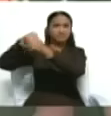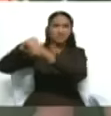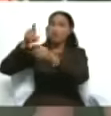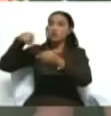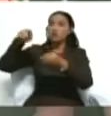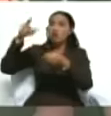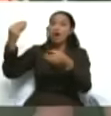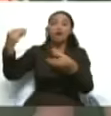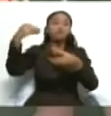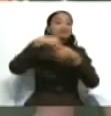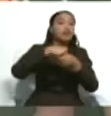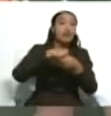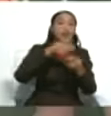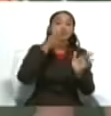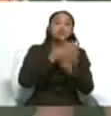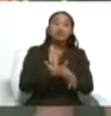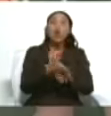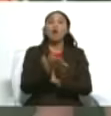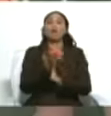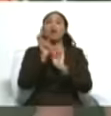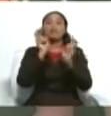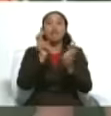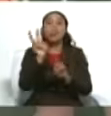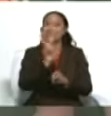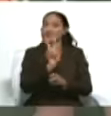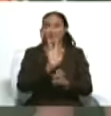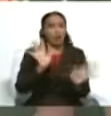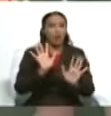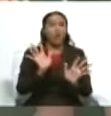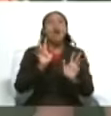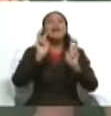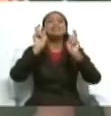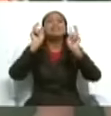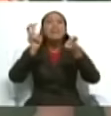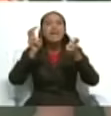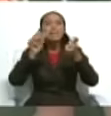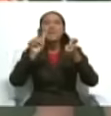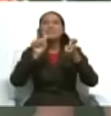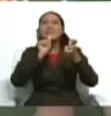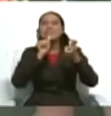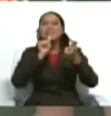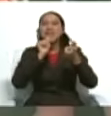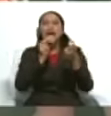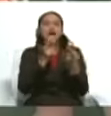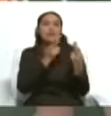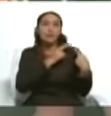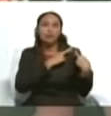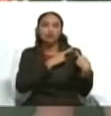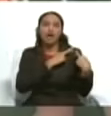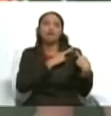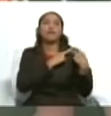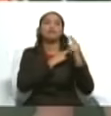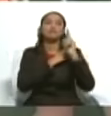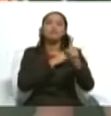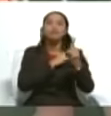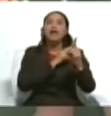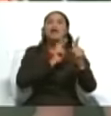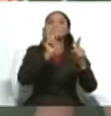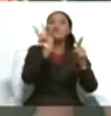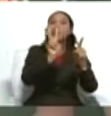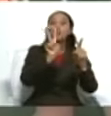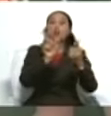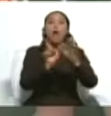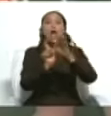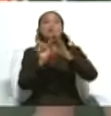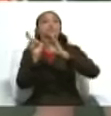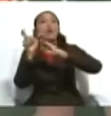la República Cooperativa de Guyana, la República Bolivariana de Venezuela, bajo el paraguas del Acuerdo